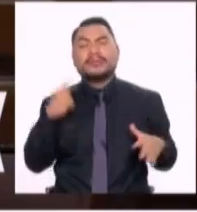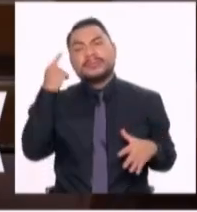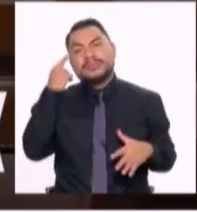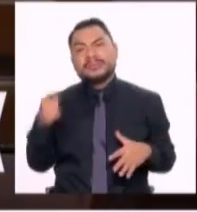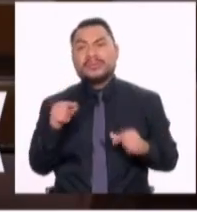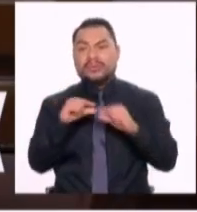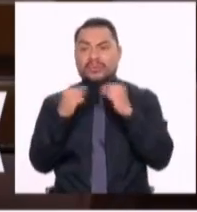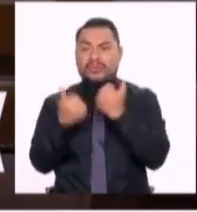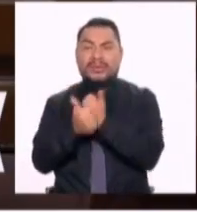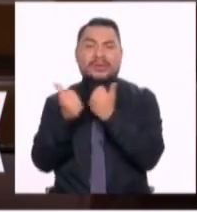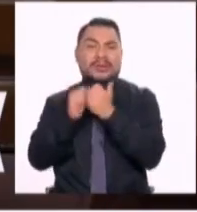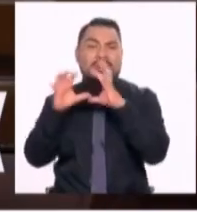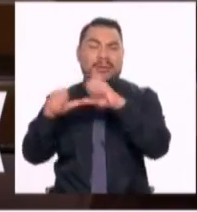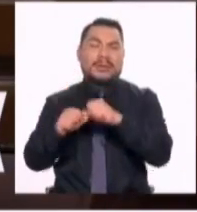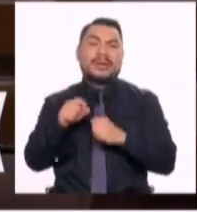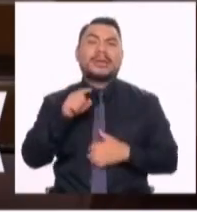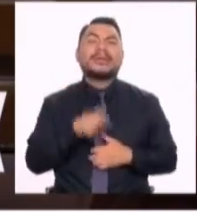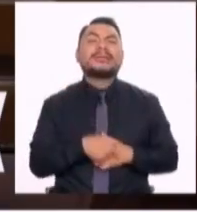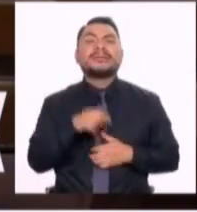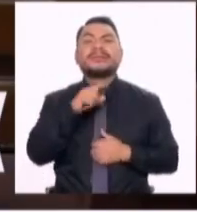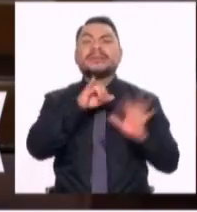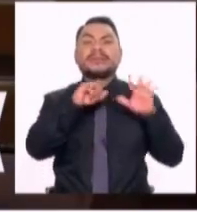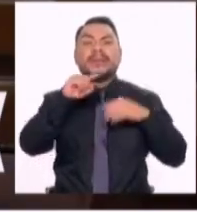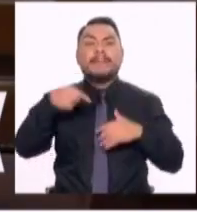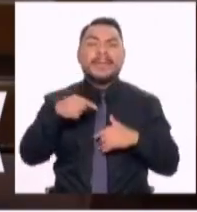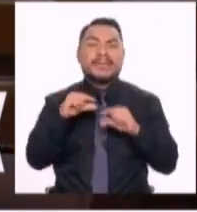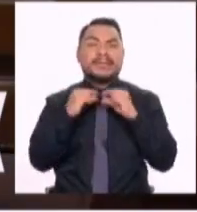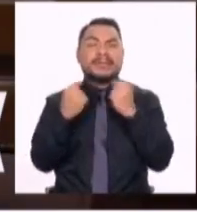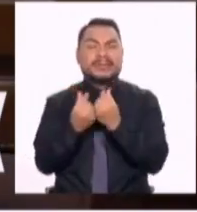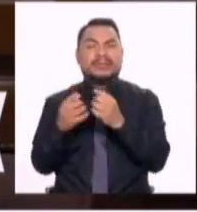Frente de Defensa de los Intereses de Lambayeque, FEDEL.